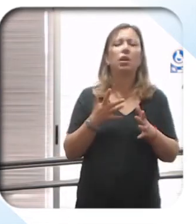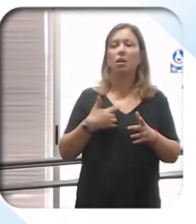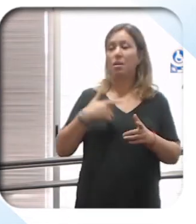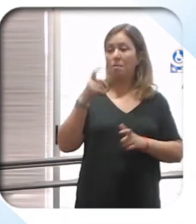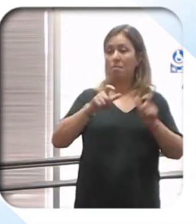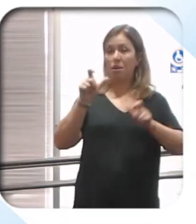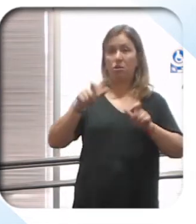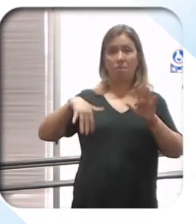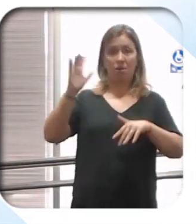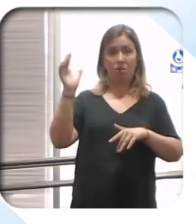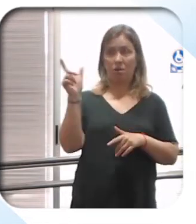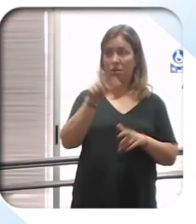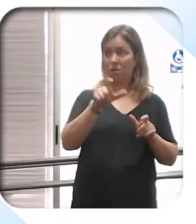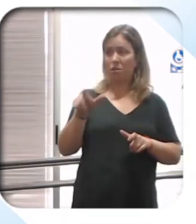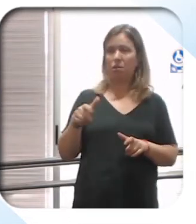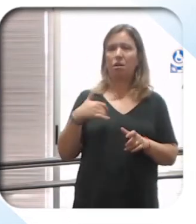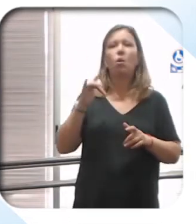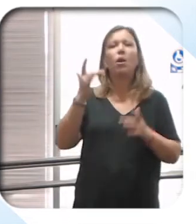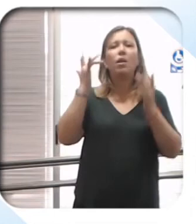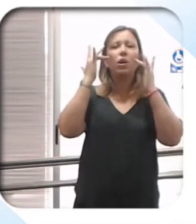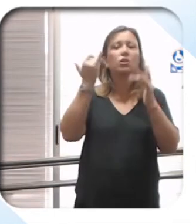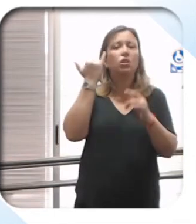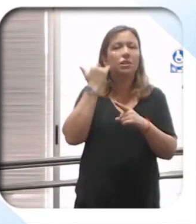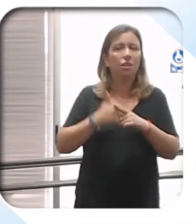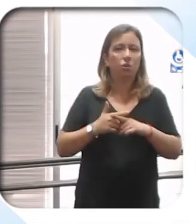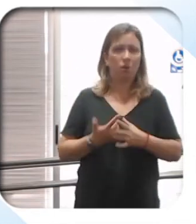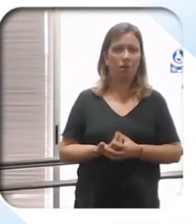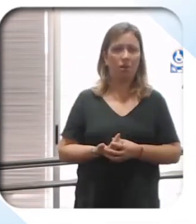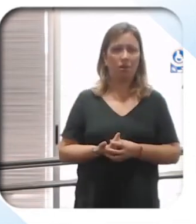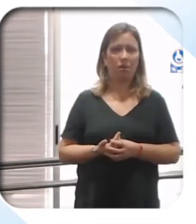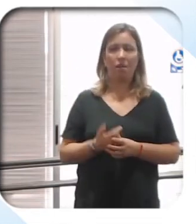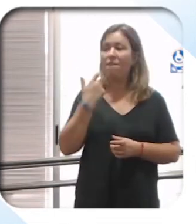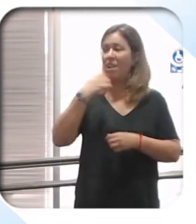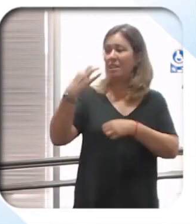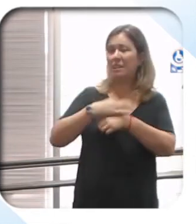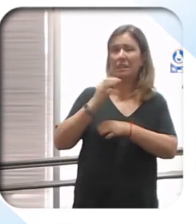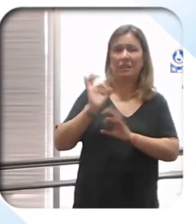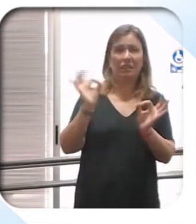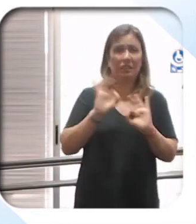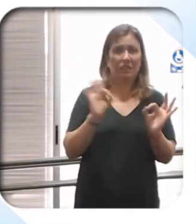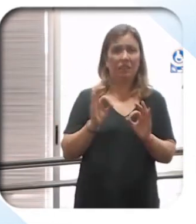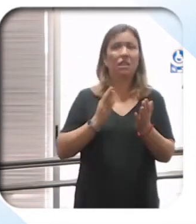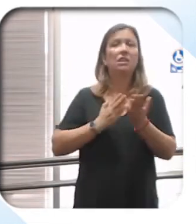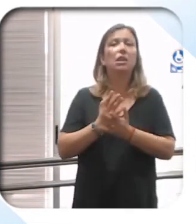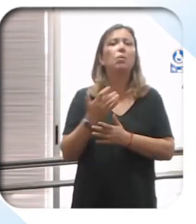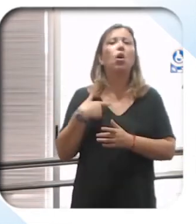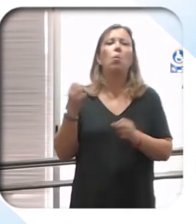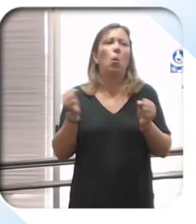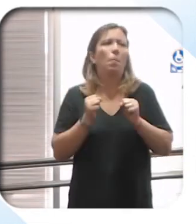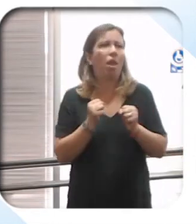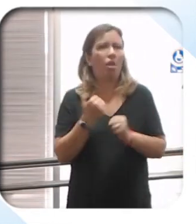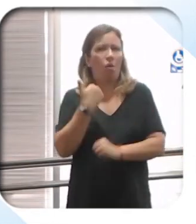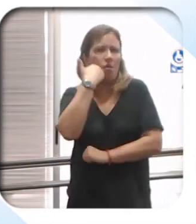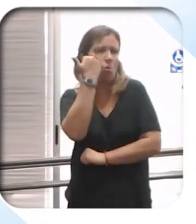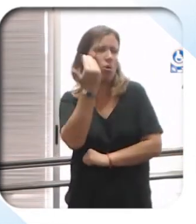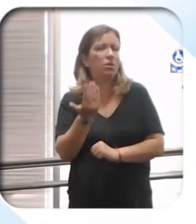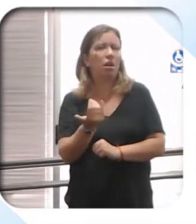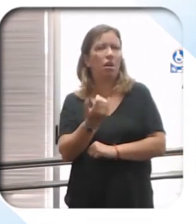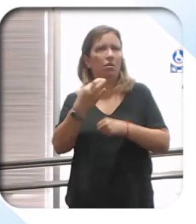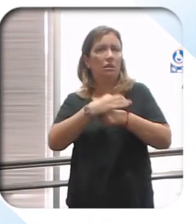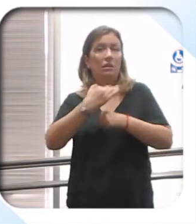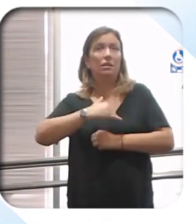de las personas que estamos acá, una educación sexual. La mayoría de la educación que hemos tenido es basada en el miedo, en la vergüenza,